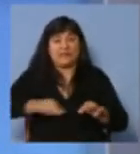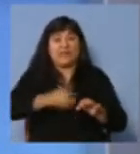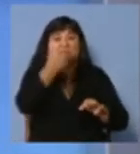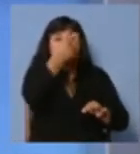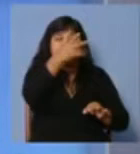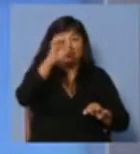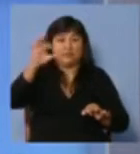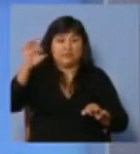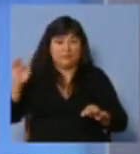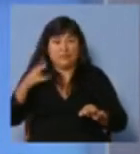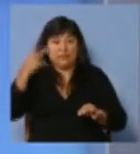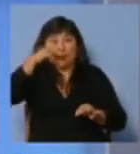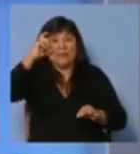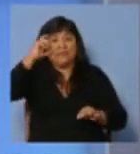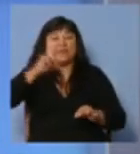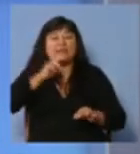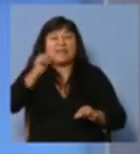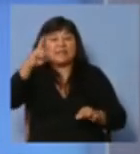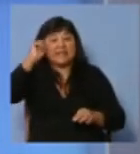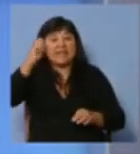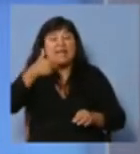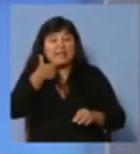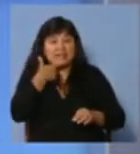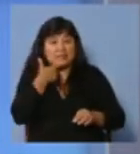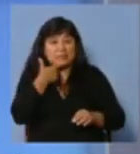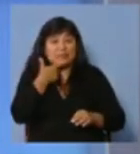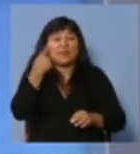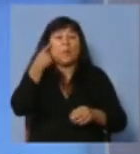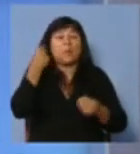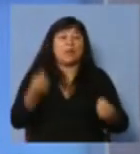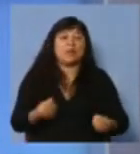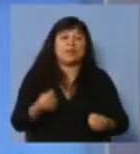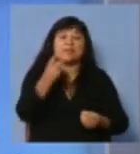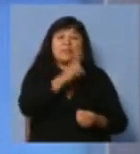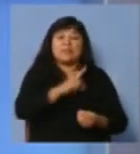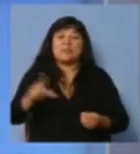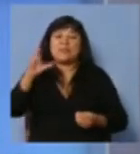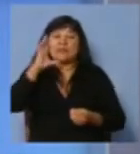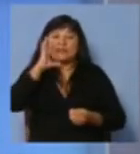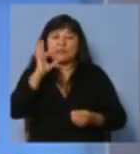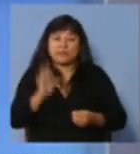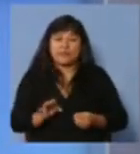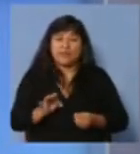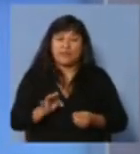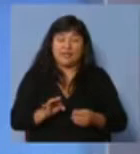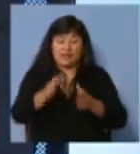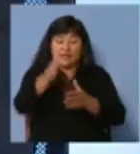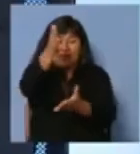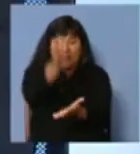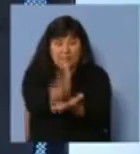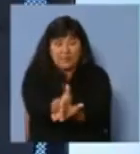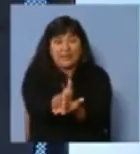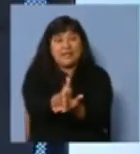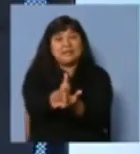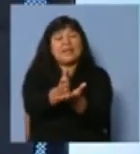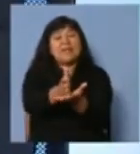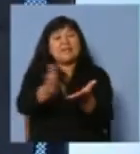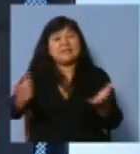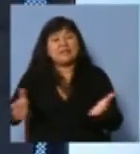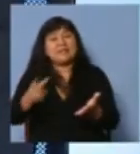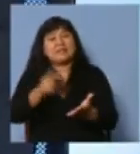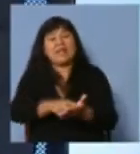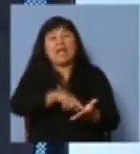150 están en conflicto por prescripción a favor de cierta persona que desconozco y la otra 150